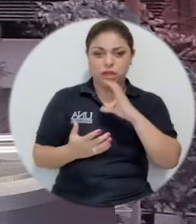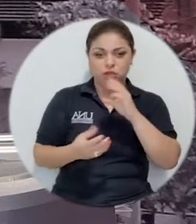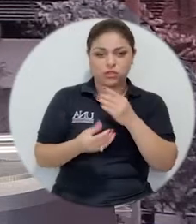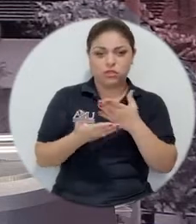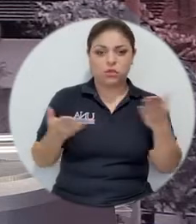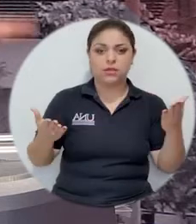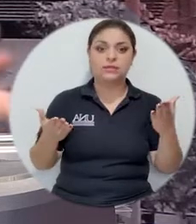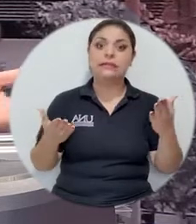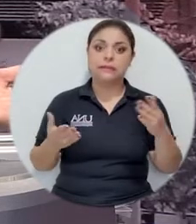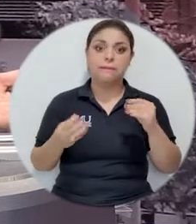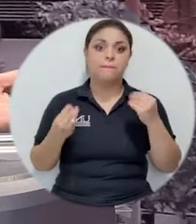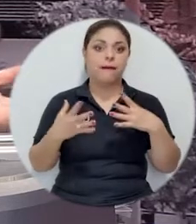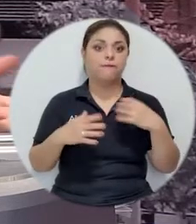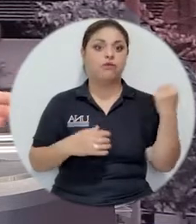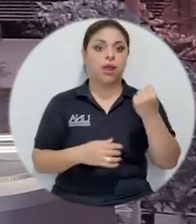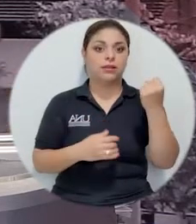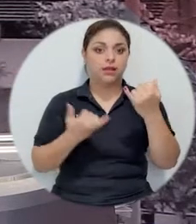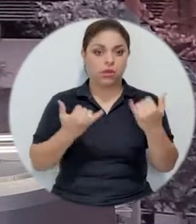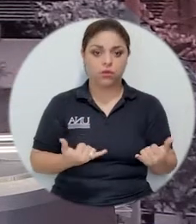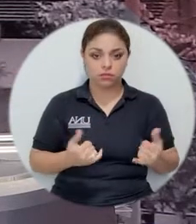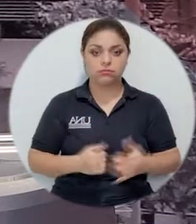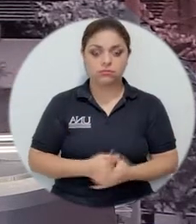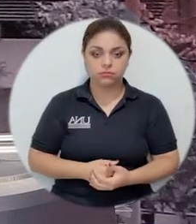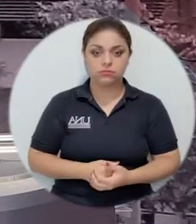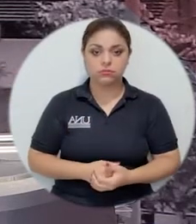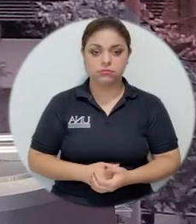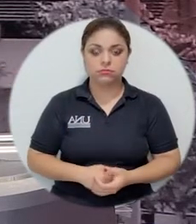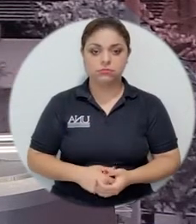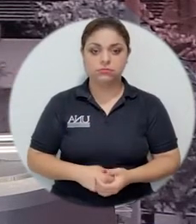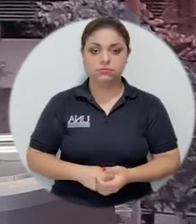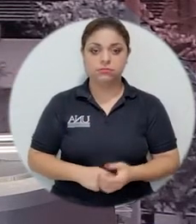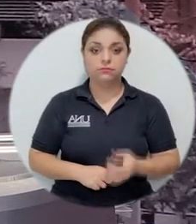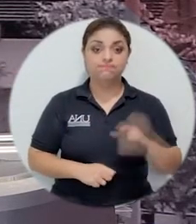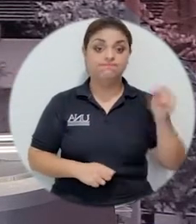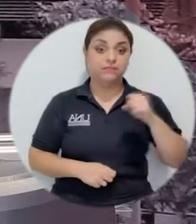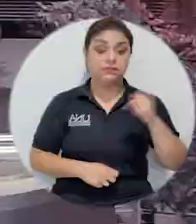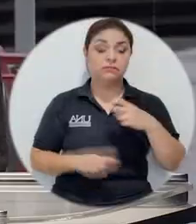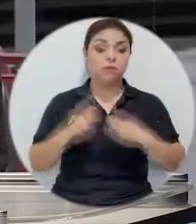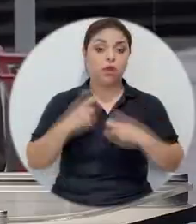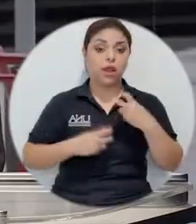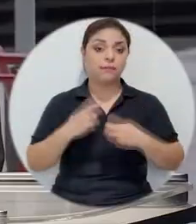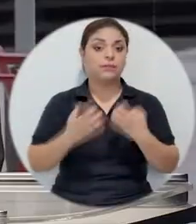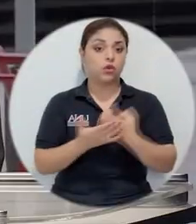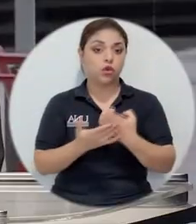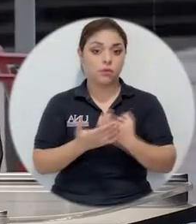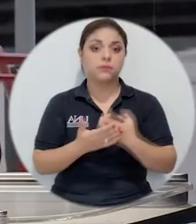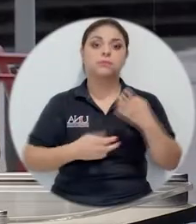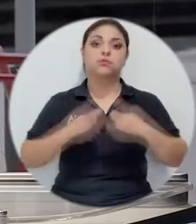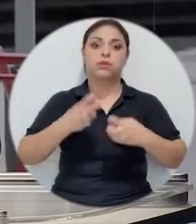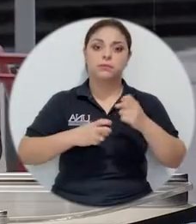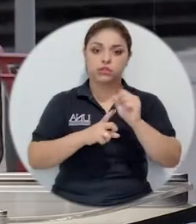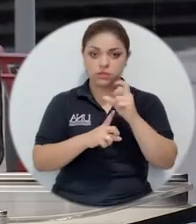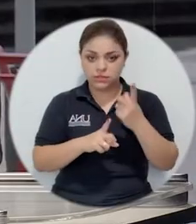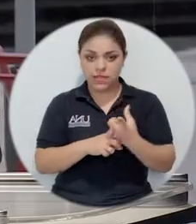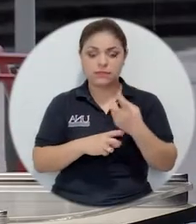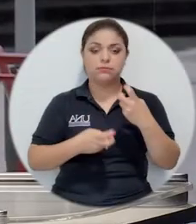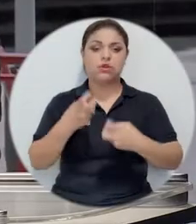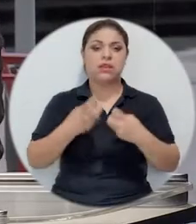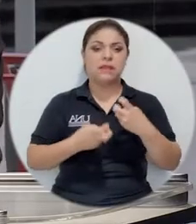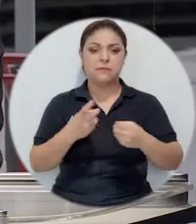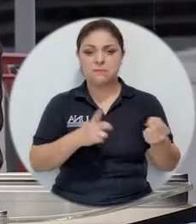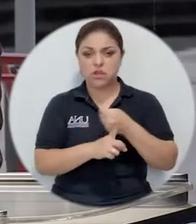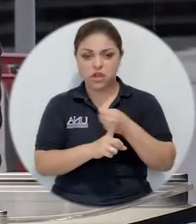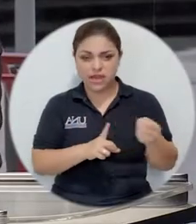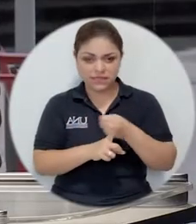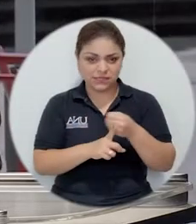ha intensificado o por lo menos se ha vuelto más evidente. Sí, los problemas económicos, los problemas sociales, los problemas de violencia